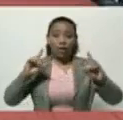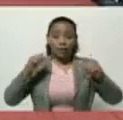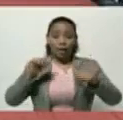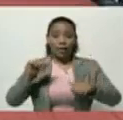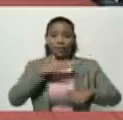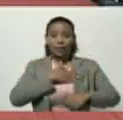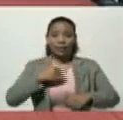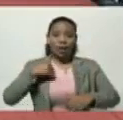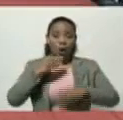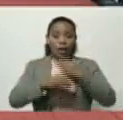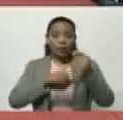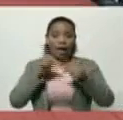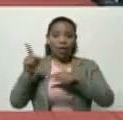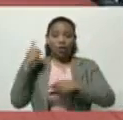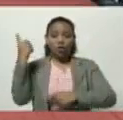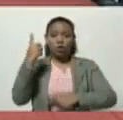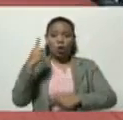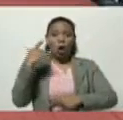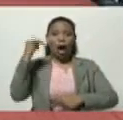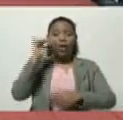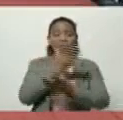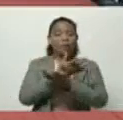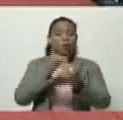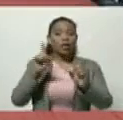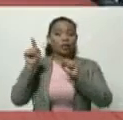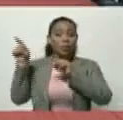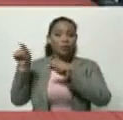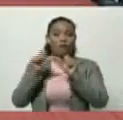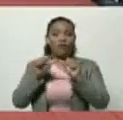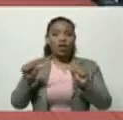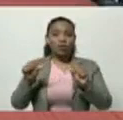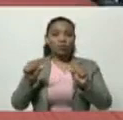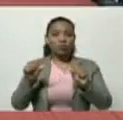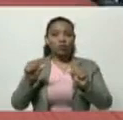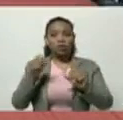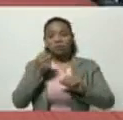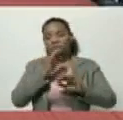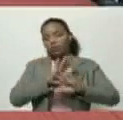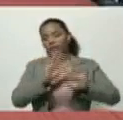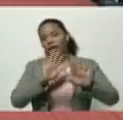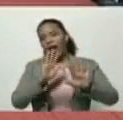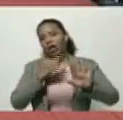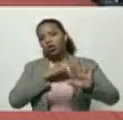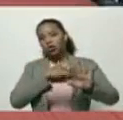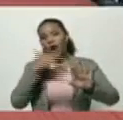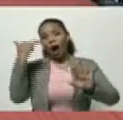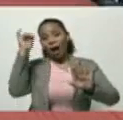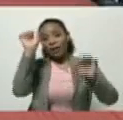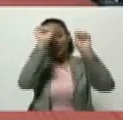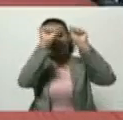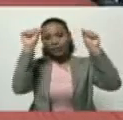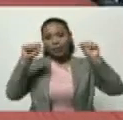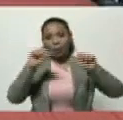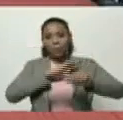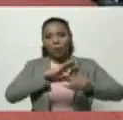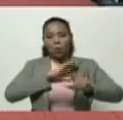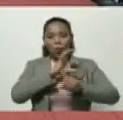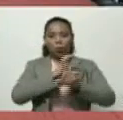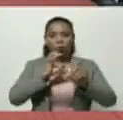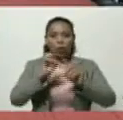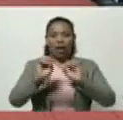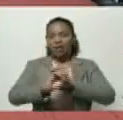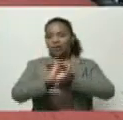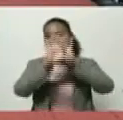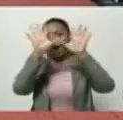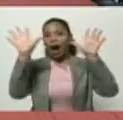quisieron ellos como que solo ahí había democracia, ¿va? No, ya. Nosotros tenemos nuestro sistema, sistema